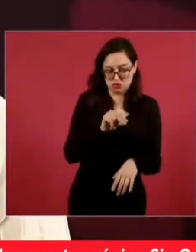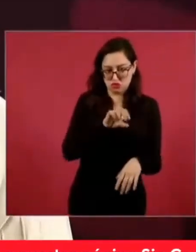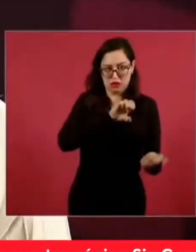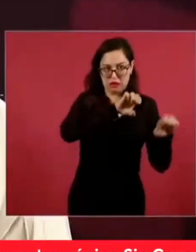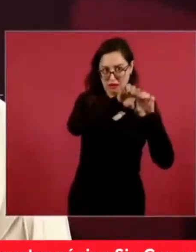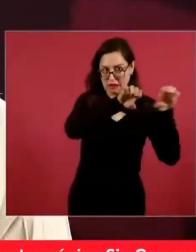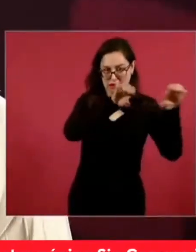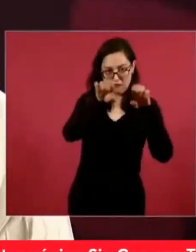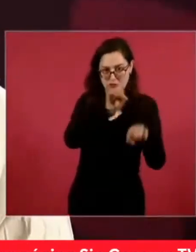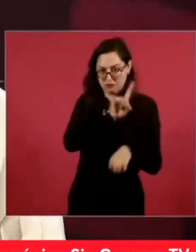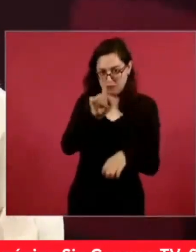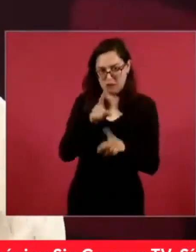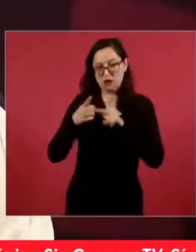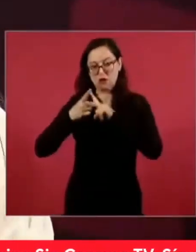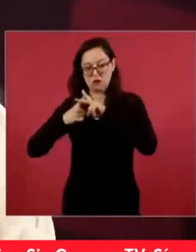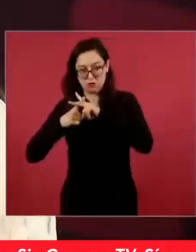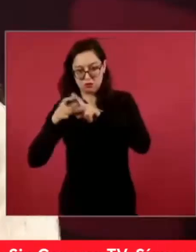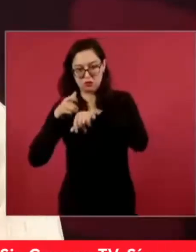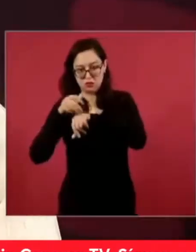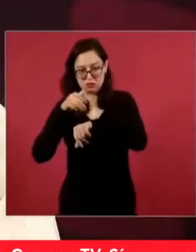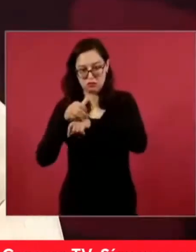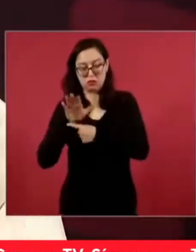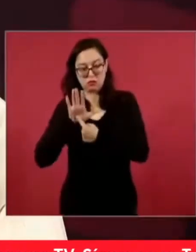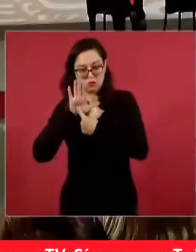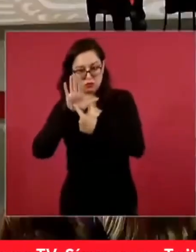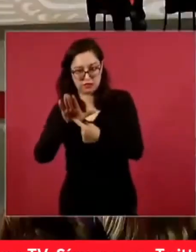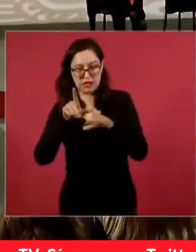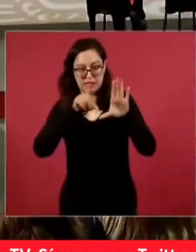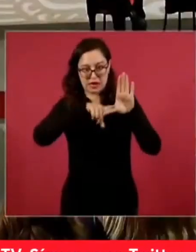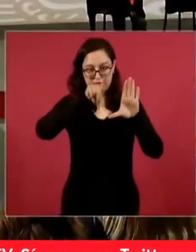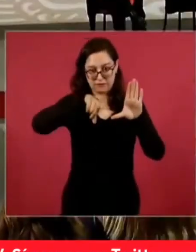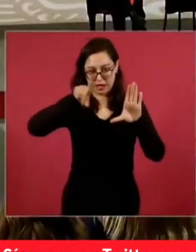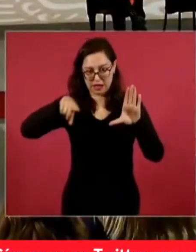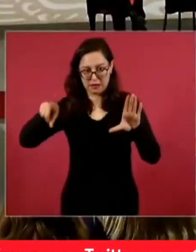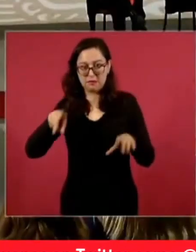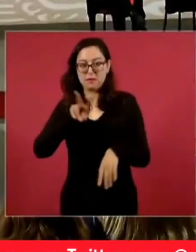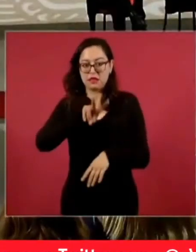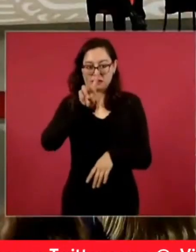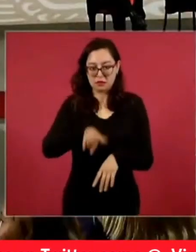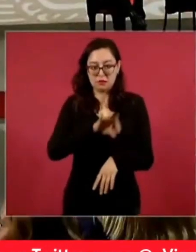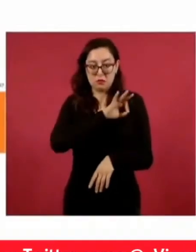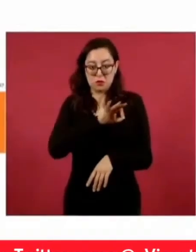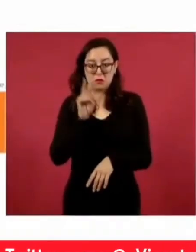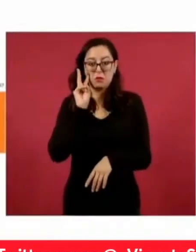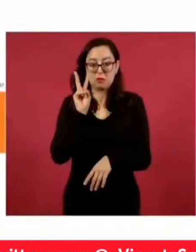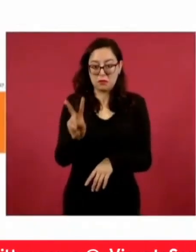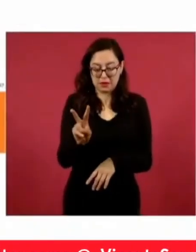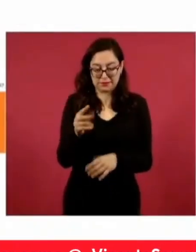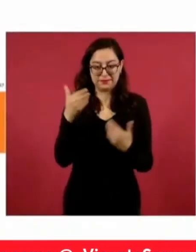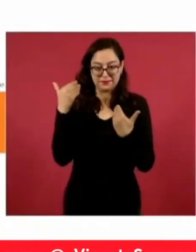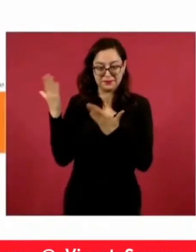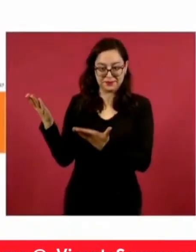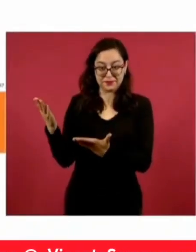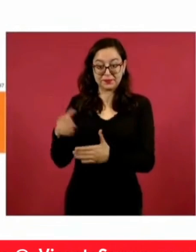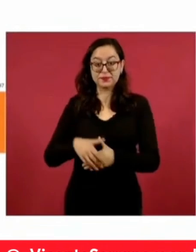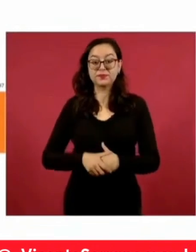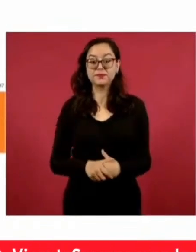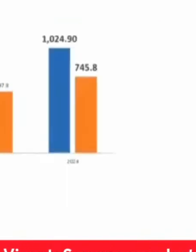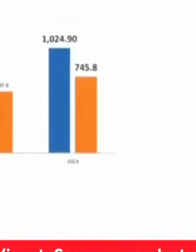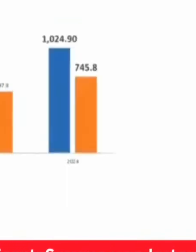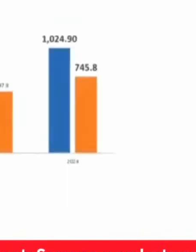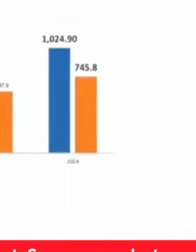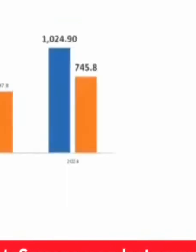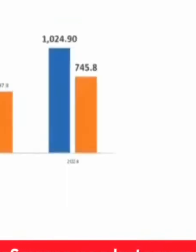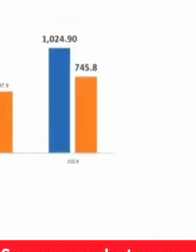al pueblo de México. Pero vamos a la gráfica. Aquí le estamos viendo en pantalla la inversión de salud en esta administración.